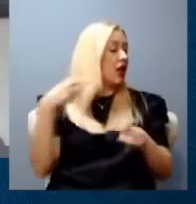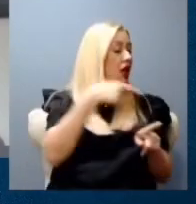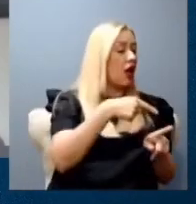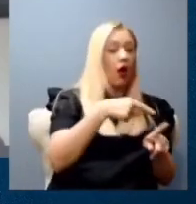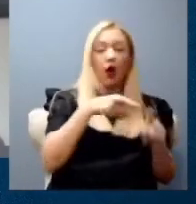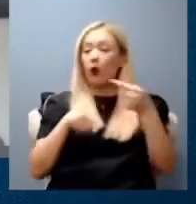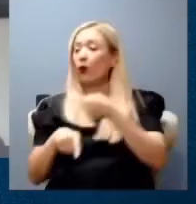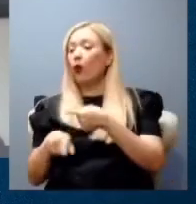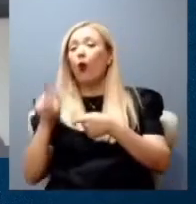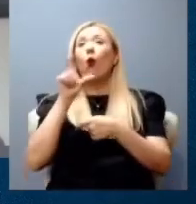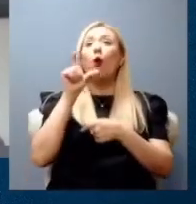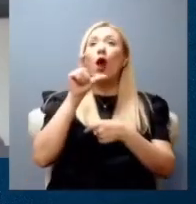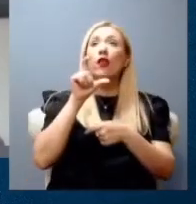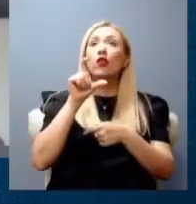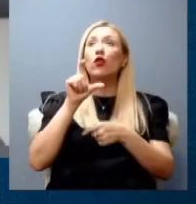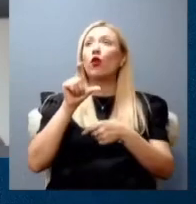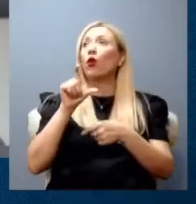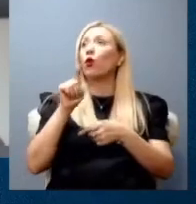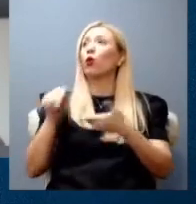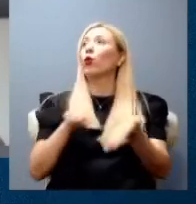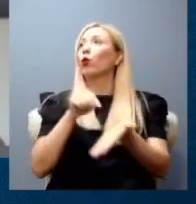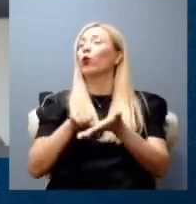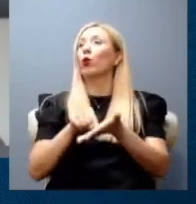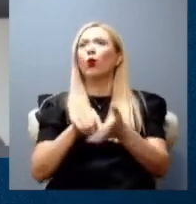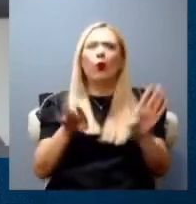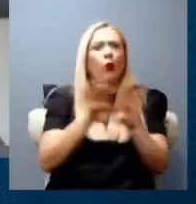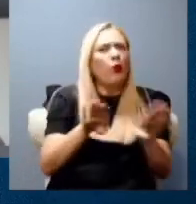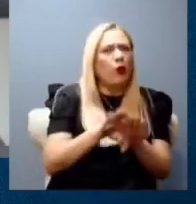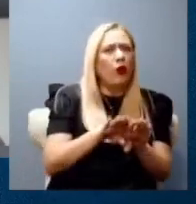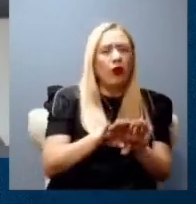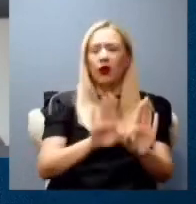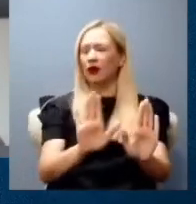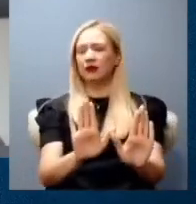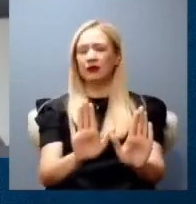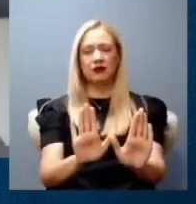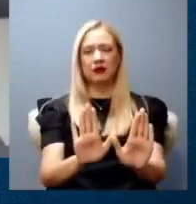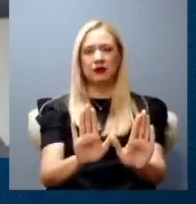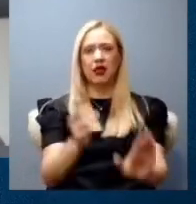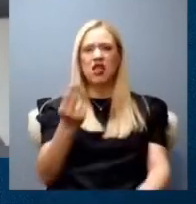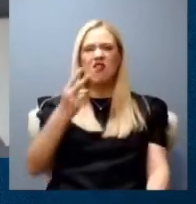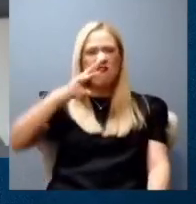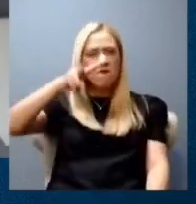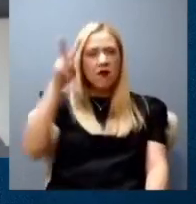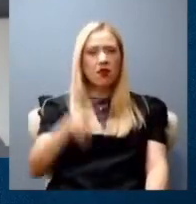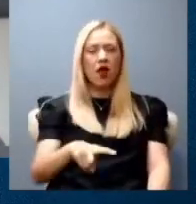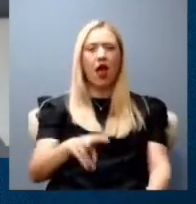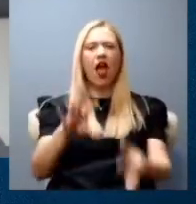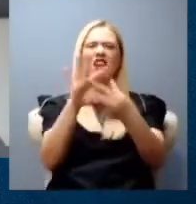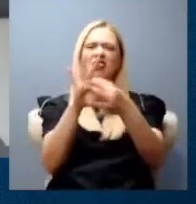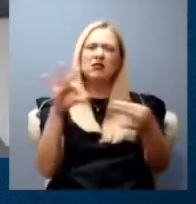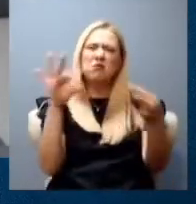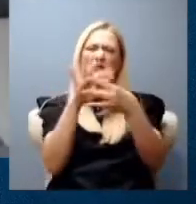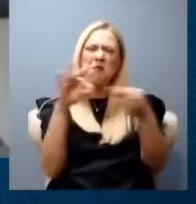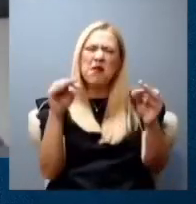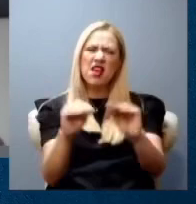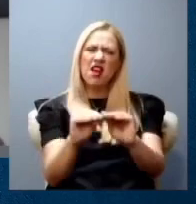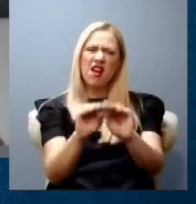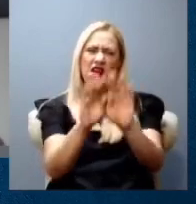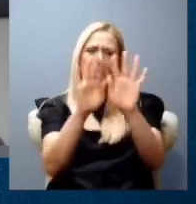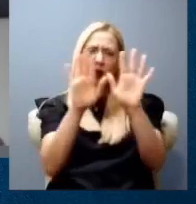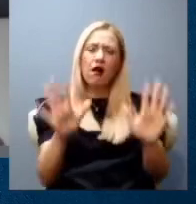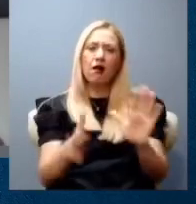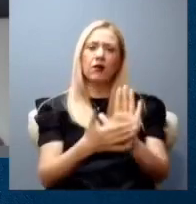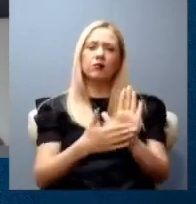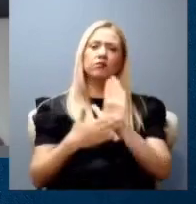cuándo, cómo y dónde, sino de una verdad que sea capaz de explicar, de ofrecer una interpretación a